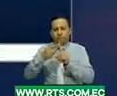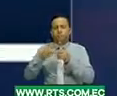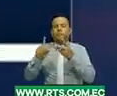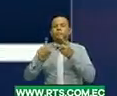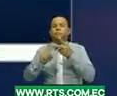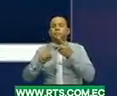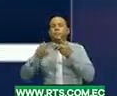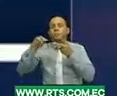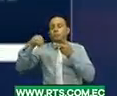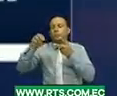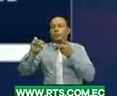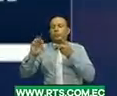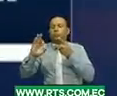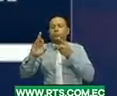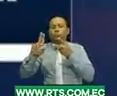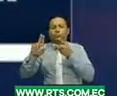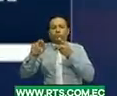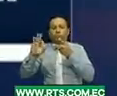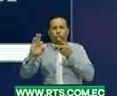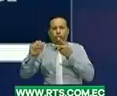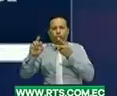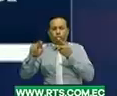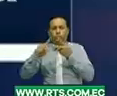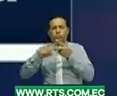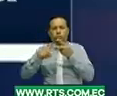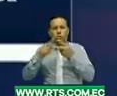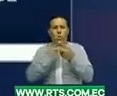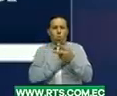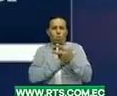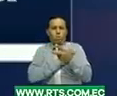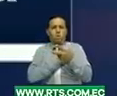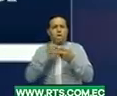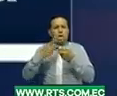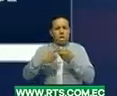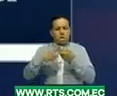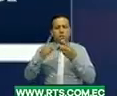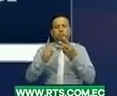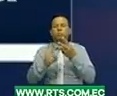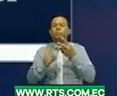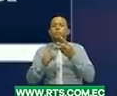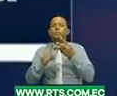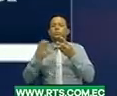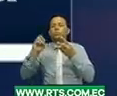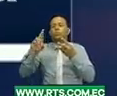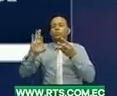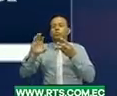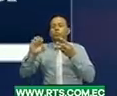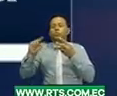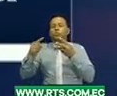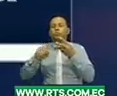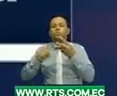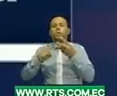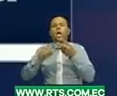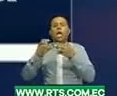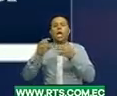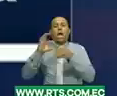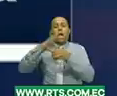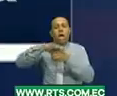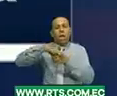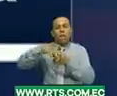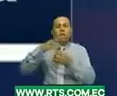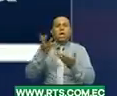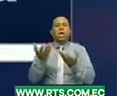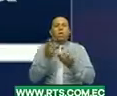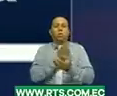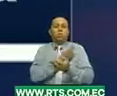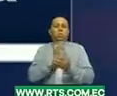Carlos Montúfar, del Consejo de Regentes también de la Universidad San Francisco, y Carlos Ortega, canciller de la Universidad Espíritu Santo de